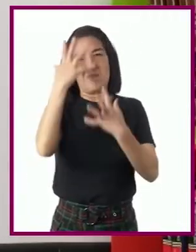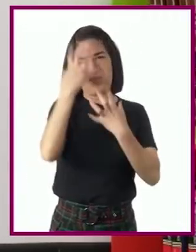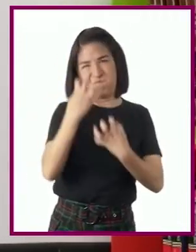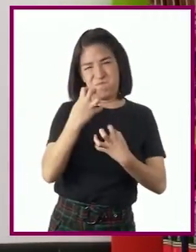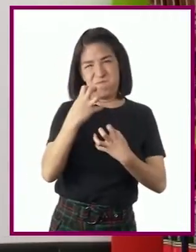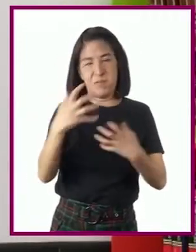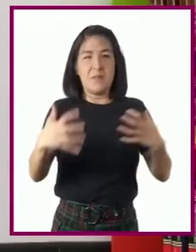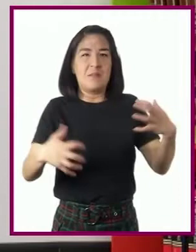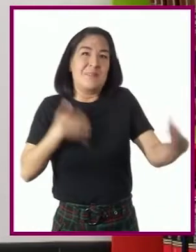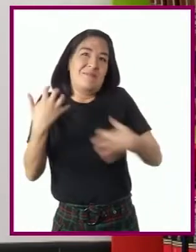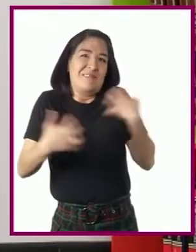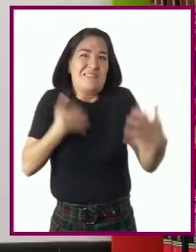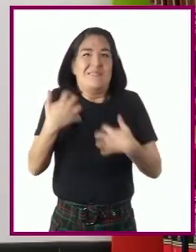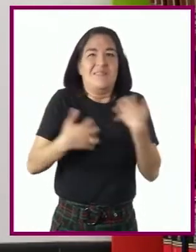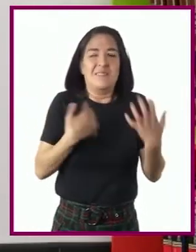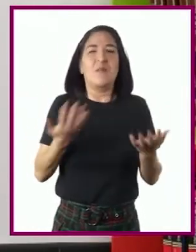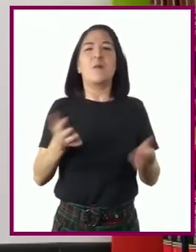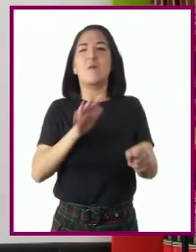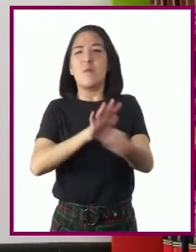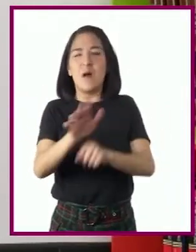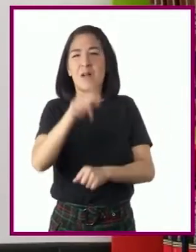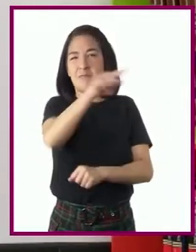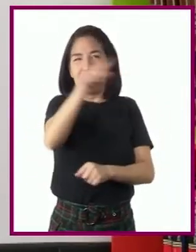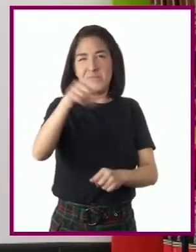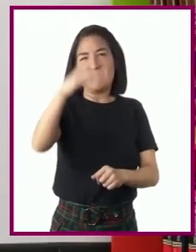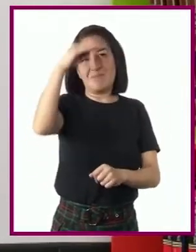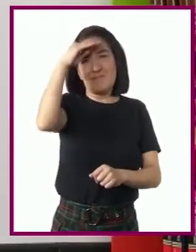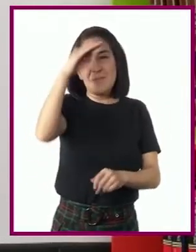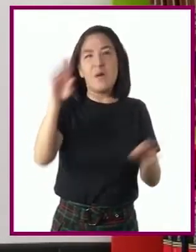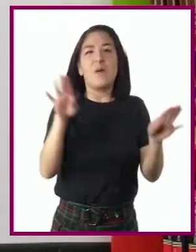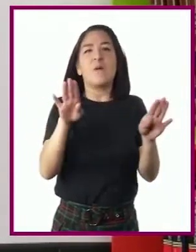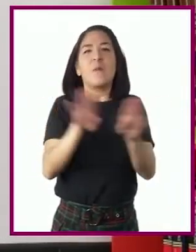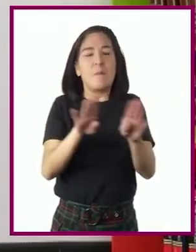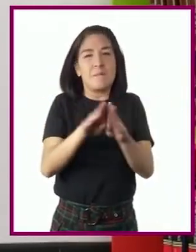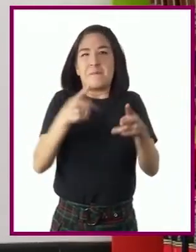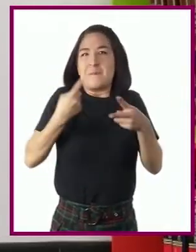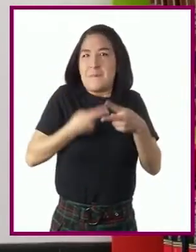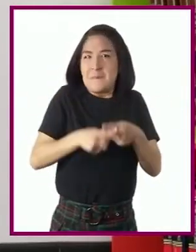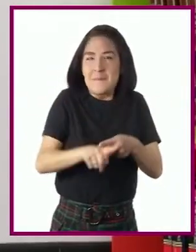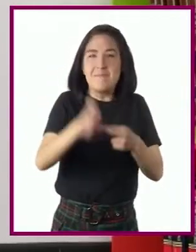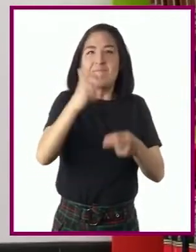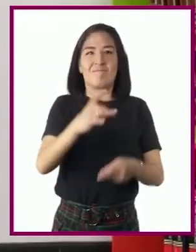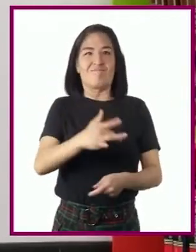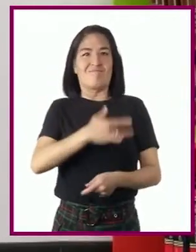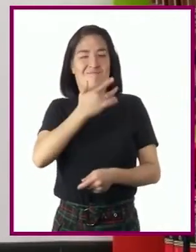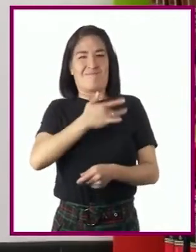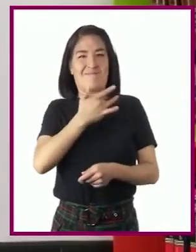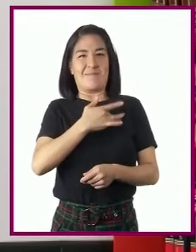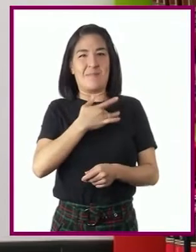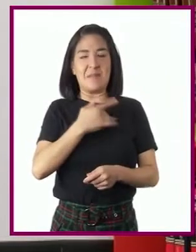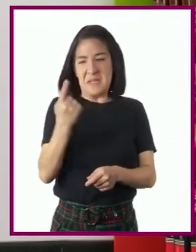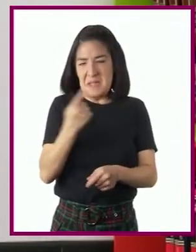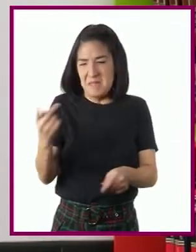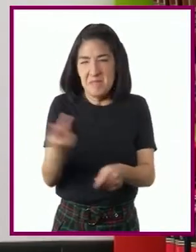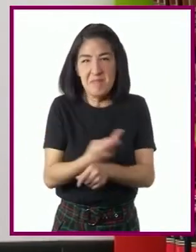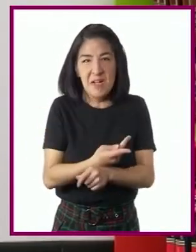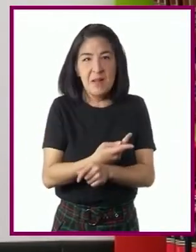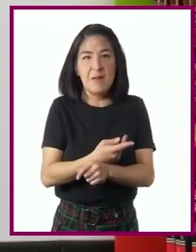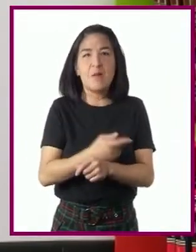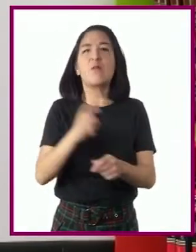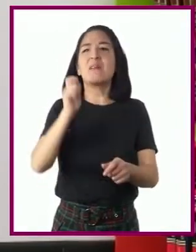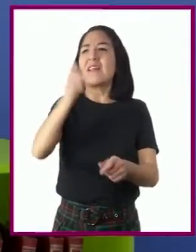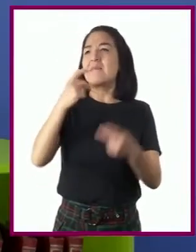enojo. Puede ayudarles a recordar en qué momento empezaron a sentirse así, qué pasó o con quién